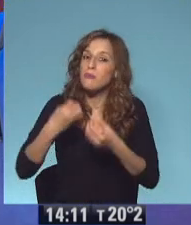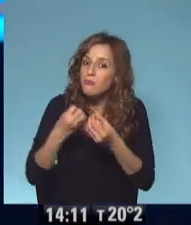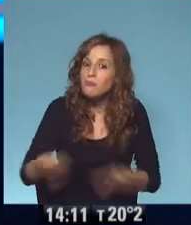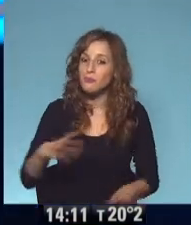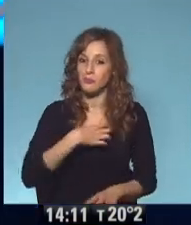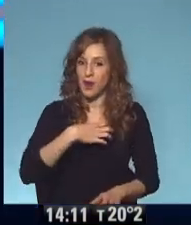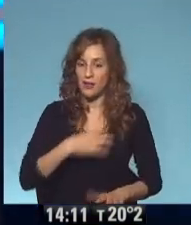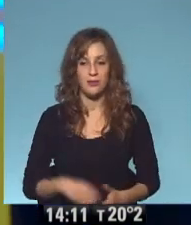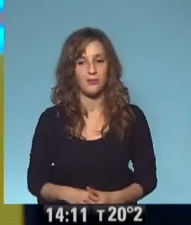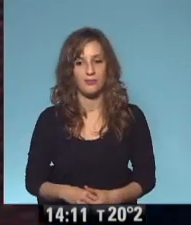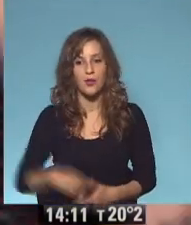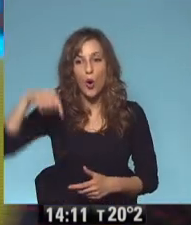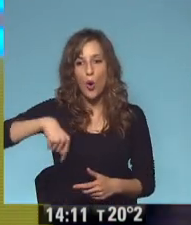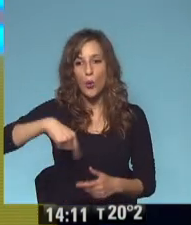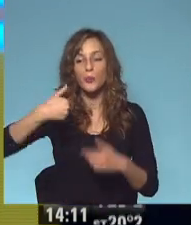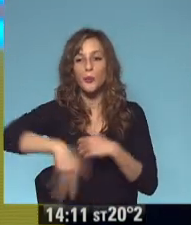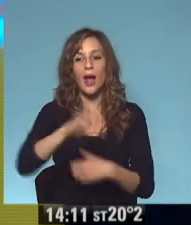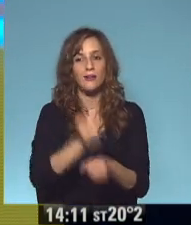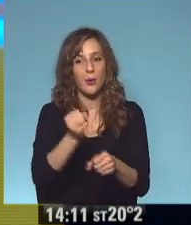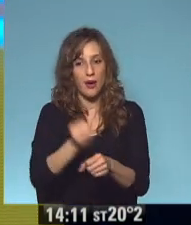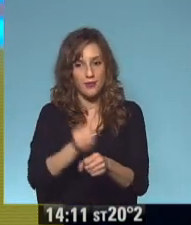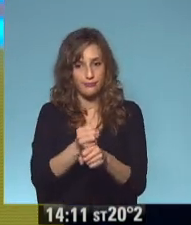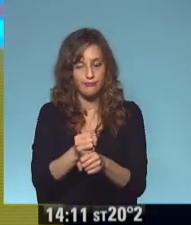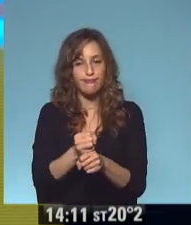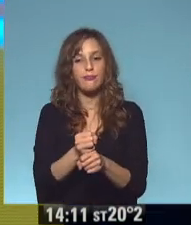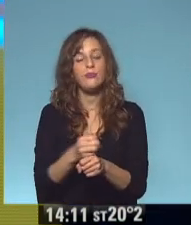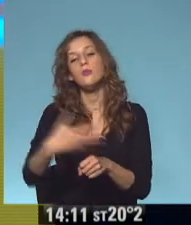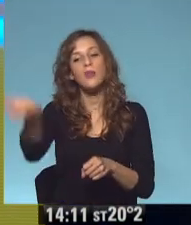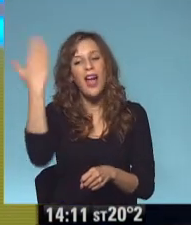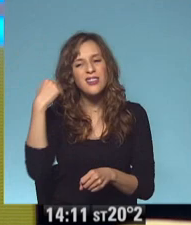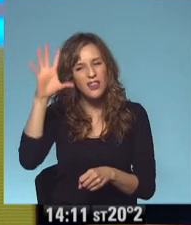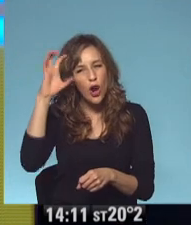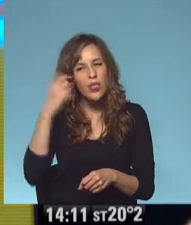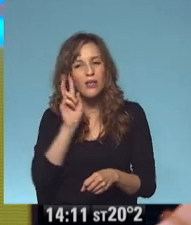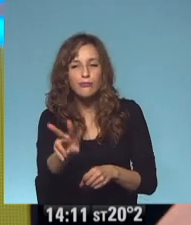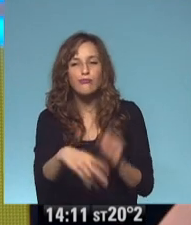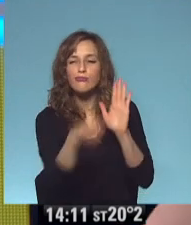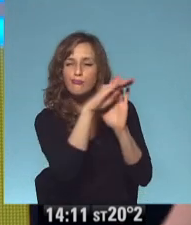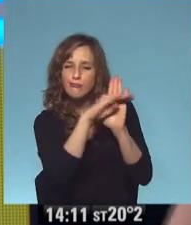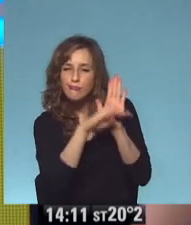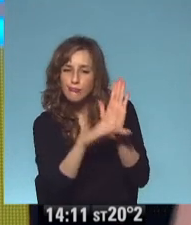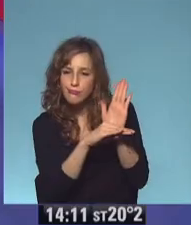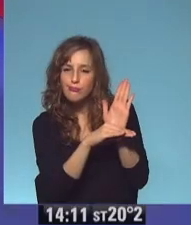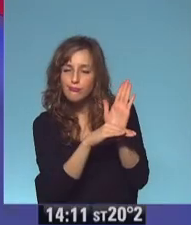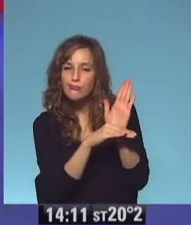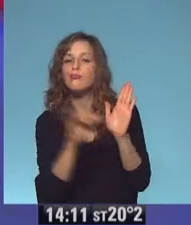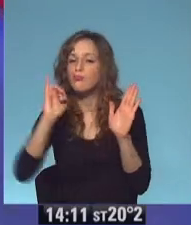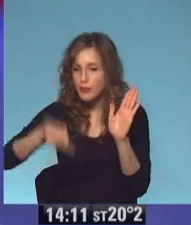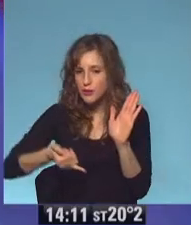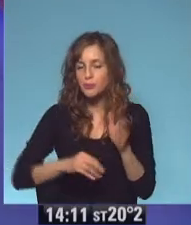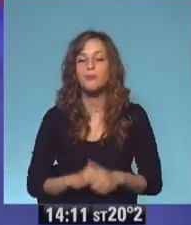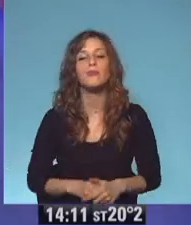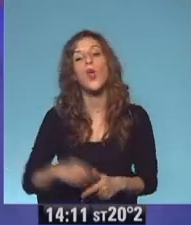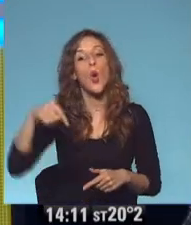hoy vamos a trabajar con... ¿Se acuerdan que ayer usamos pistas e instrucciones para orientarnos? Ajá, sí. ¿Sí? Bueno, hoy